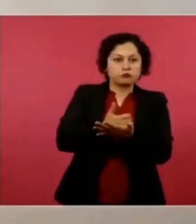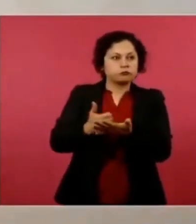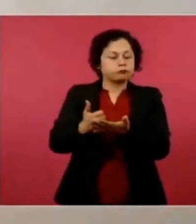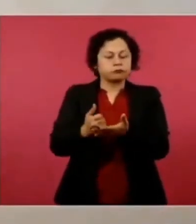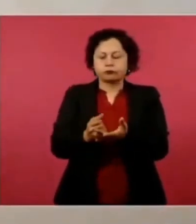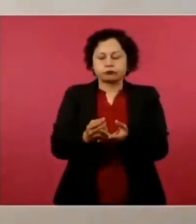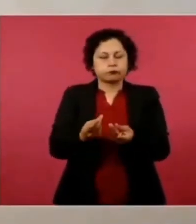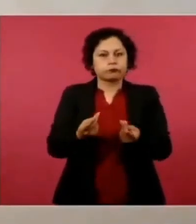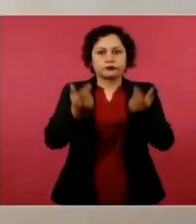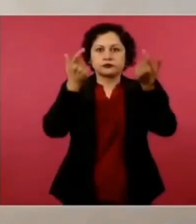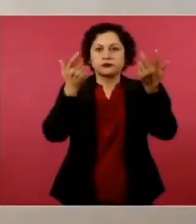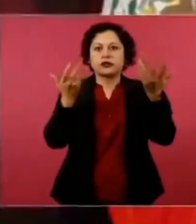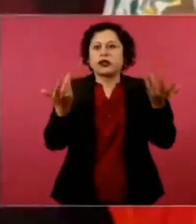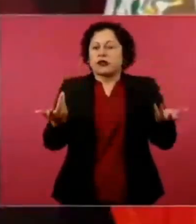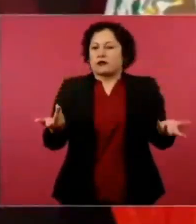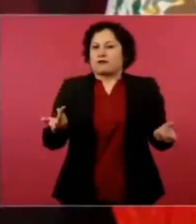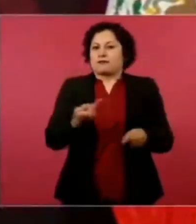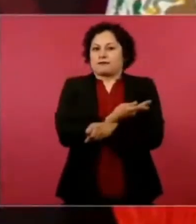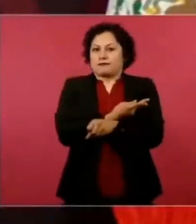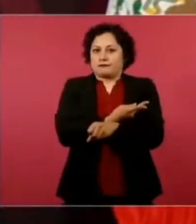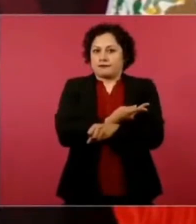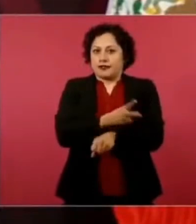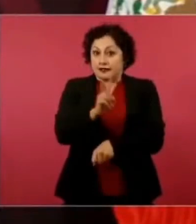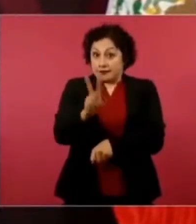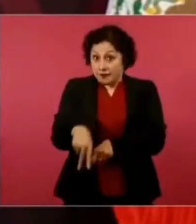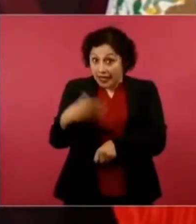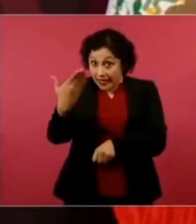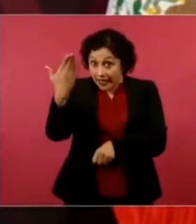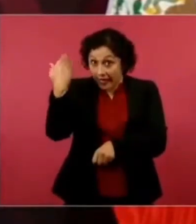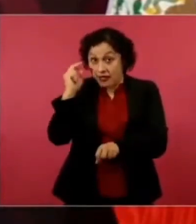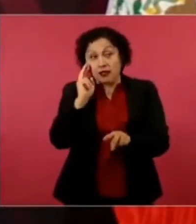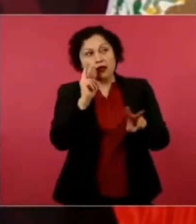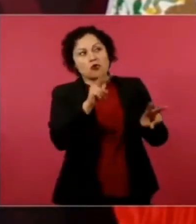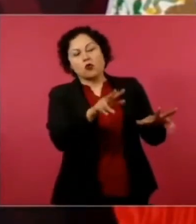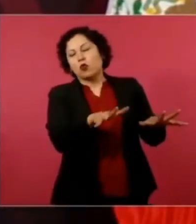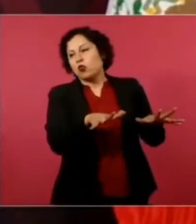Y agregaba: y ese es el peor de los males.